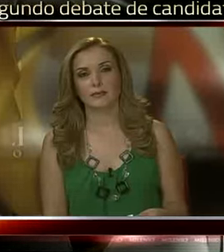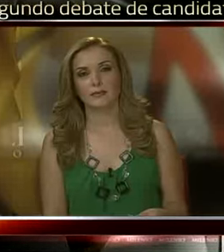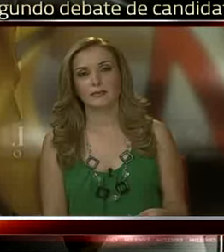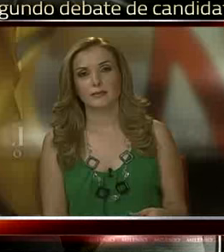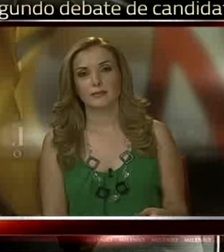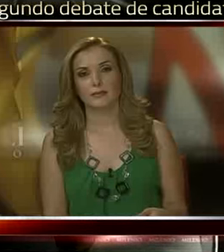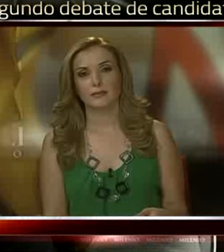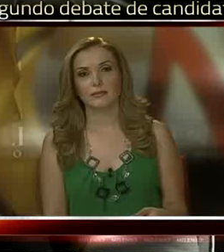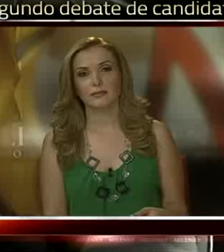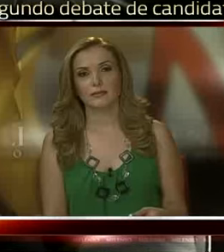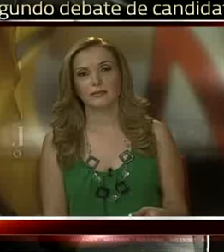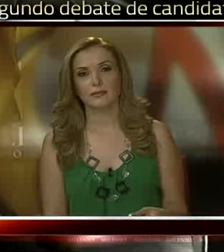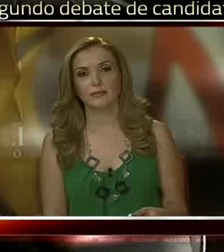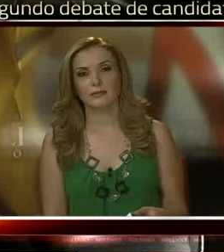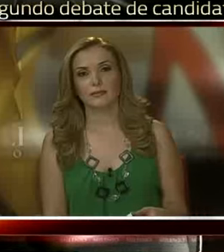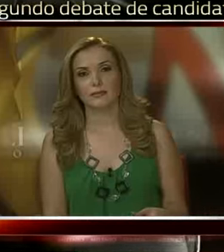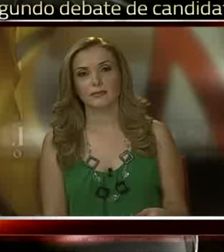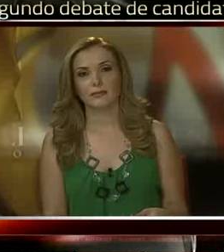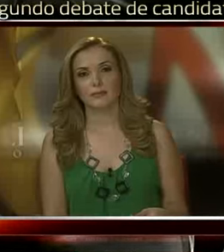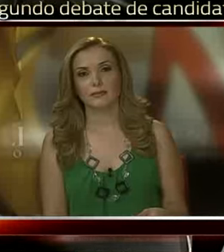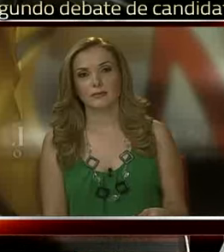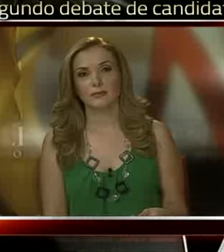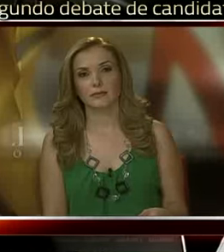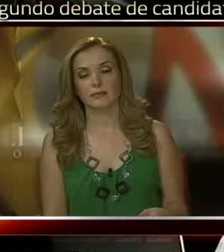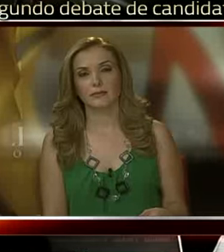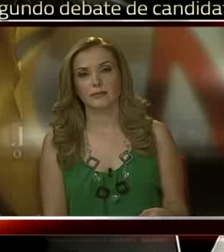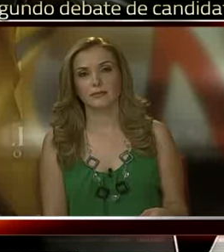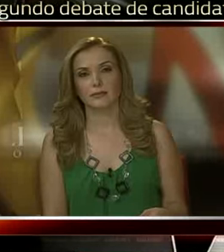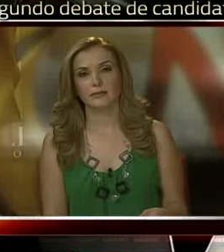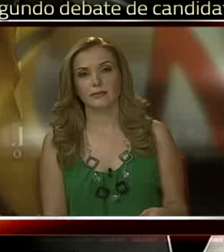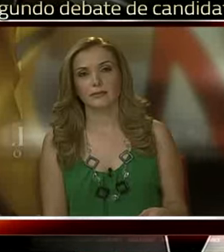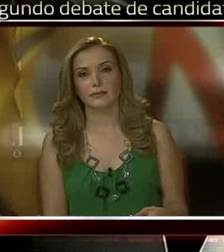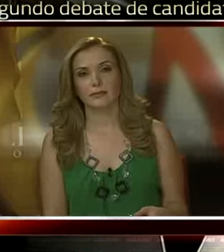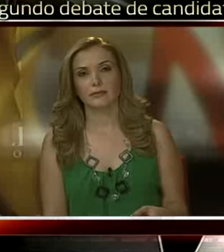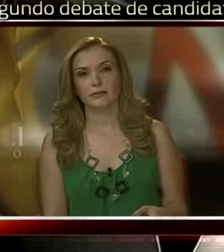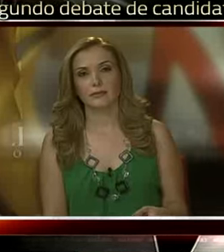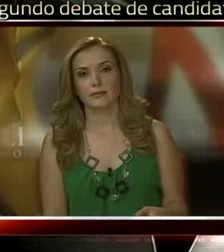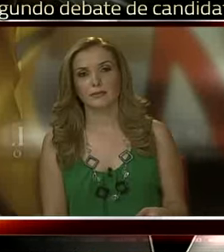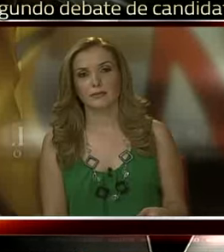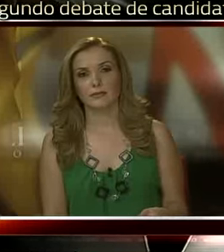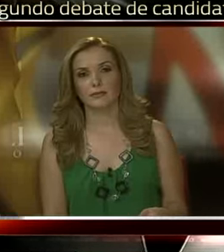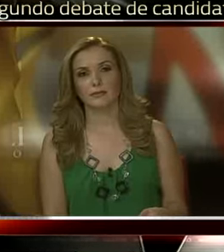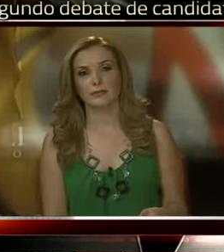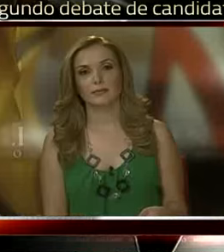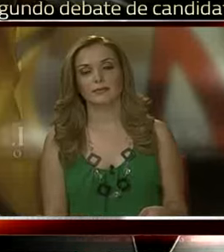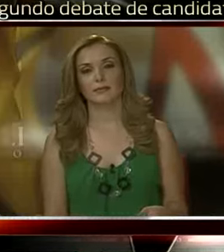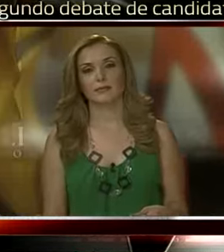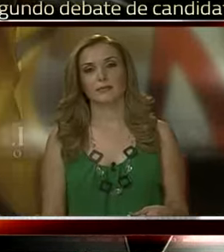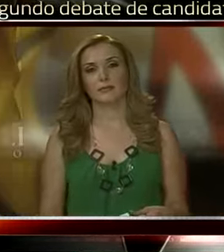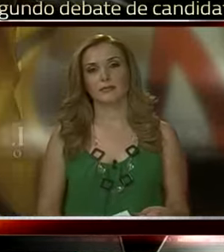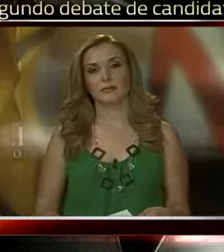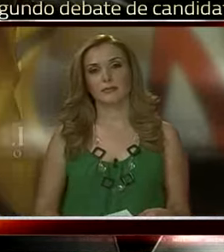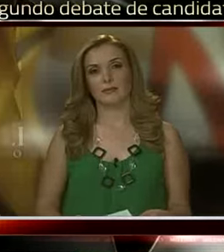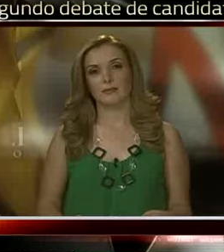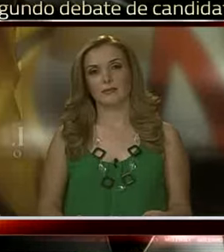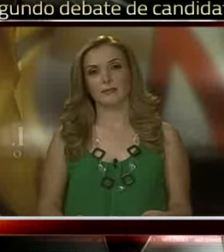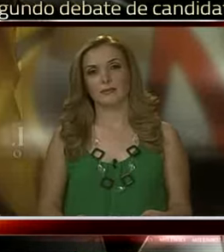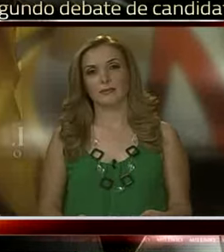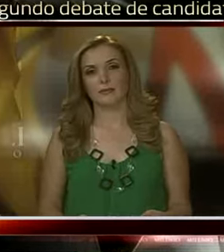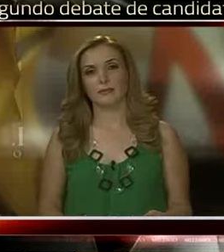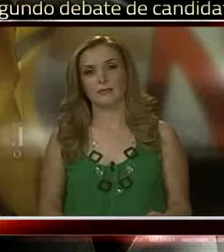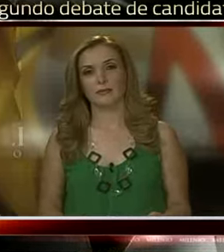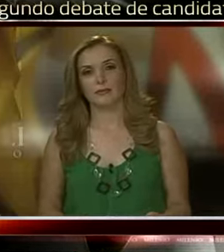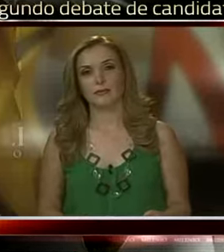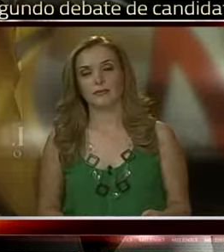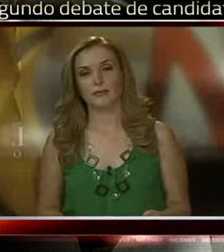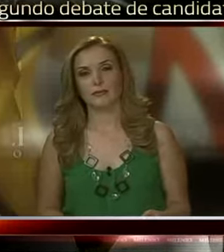que en caso de que no se dé el que yo llegue a jefa de gobierno, bueno, en cualquier trinchera que yo esté continuaré peleando